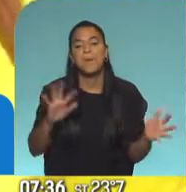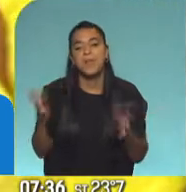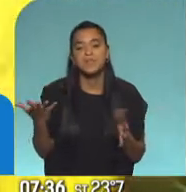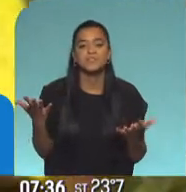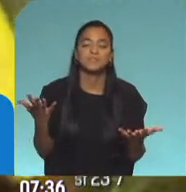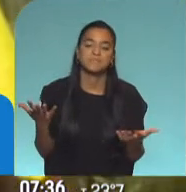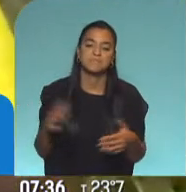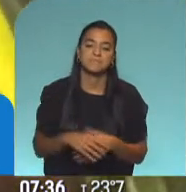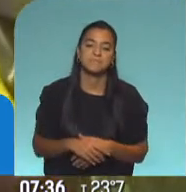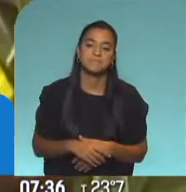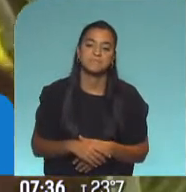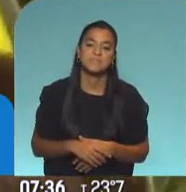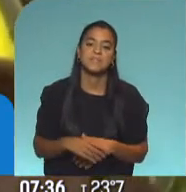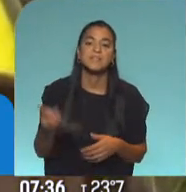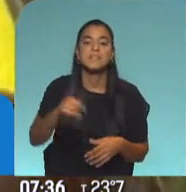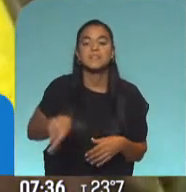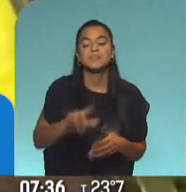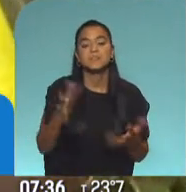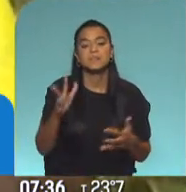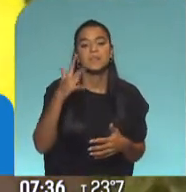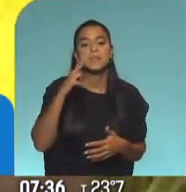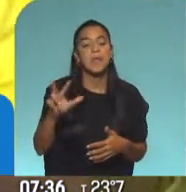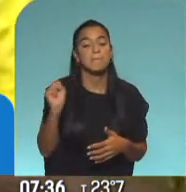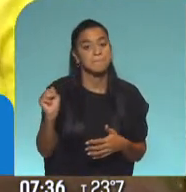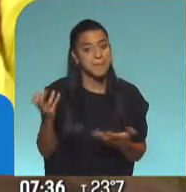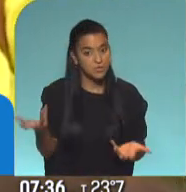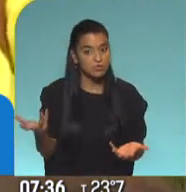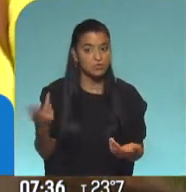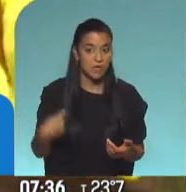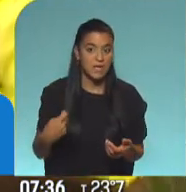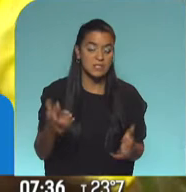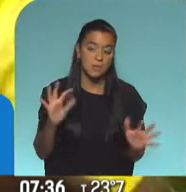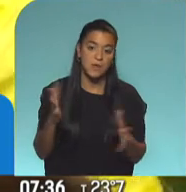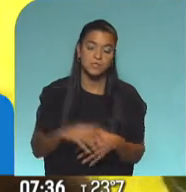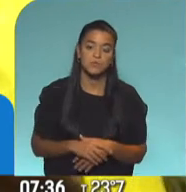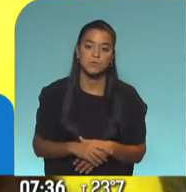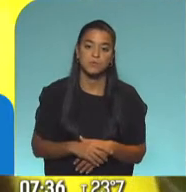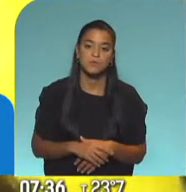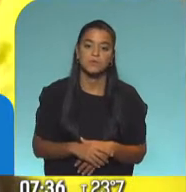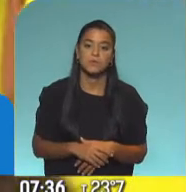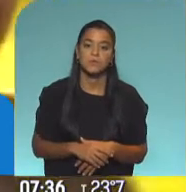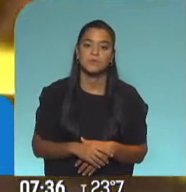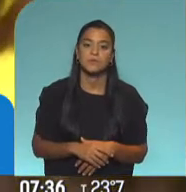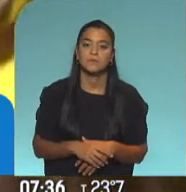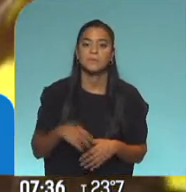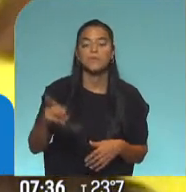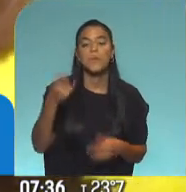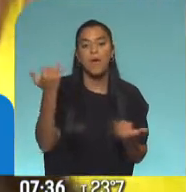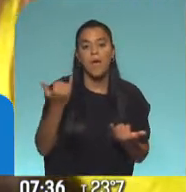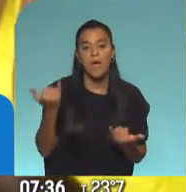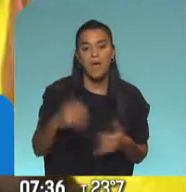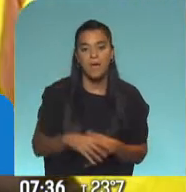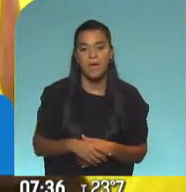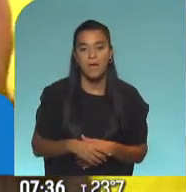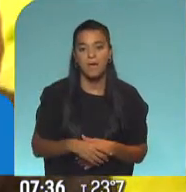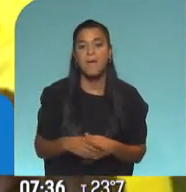gastará? Y ponerle ellos más de 3.000 pesos por ahí, gastaremos. Sí. A ver, contame, vos, que tenés pinta de...